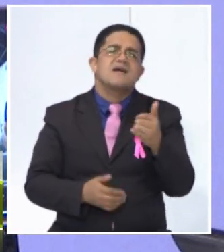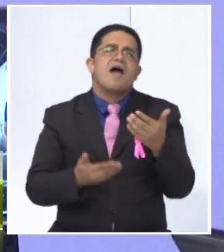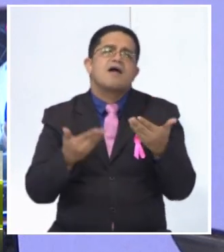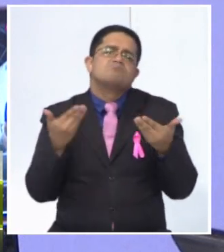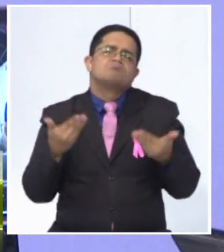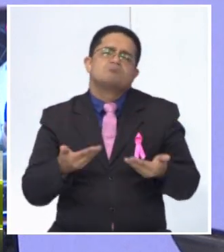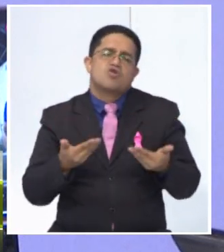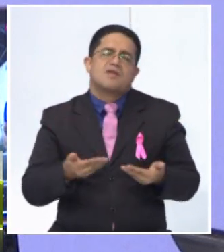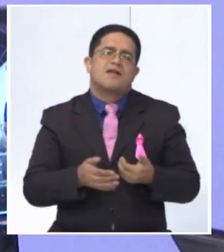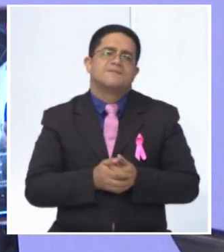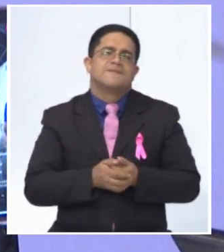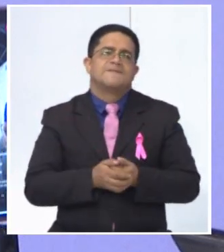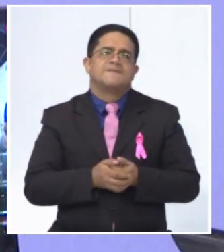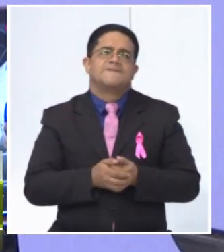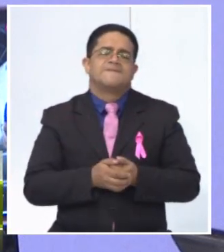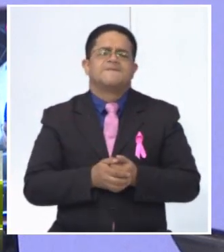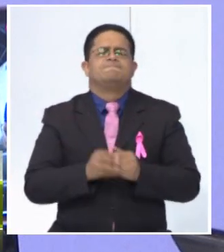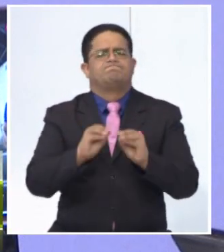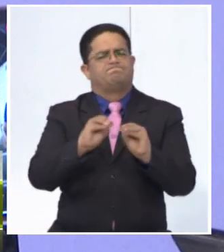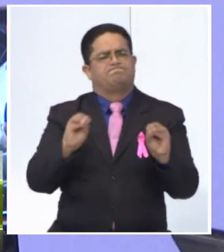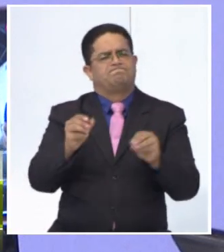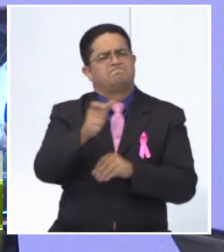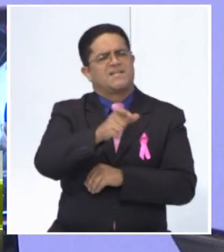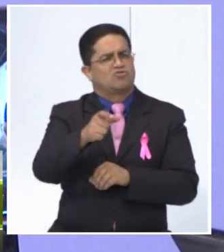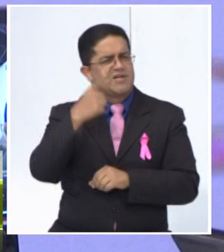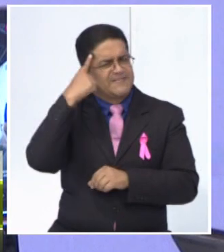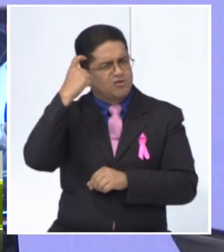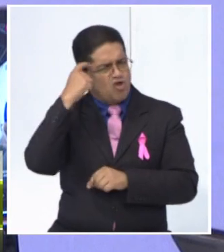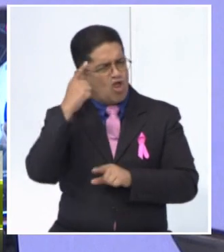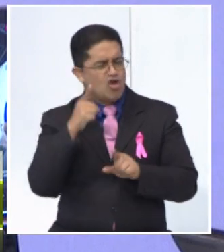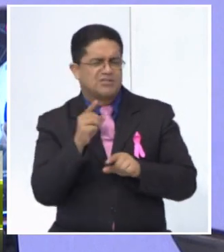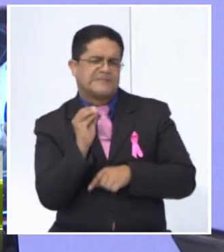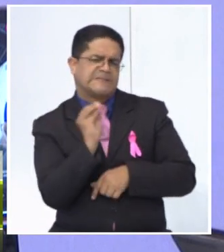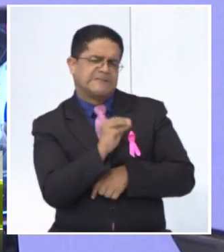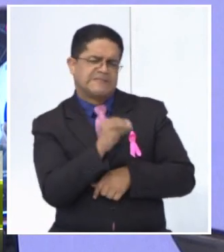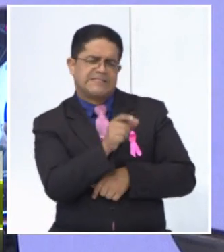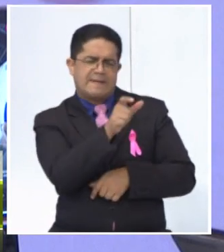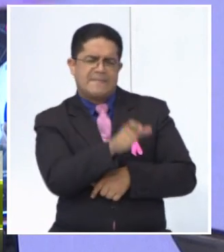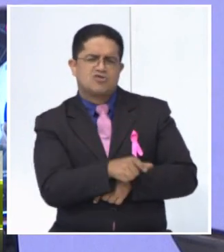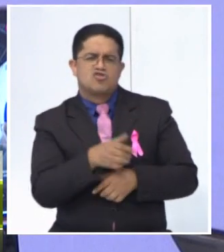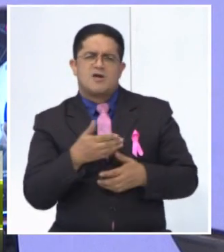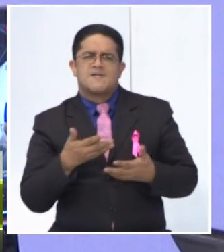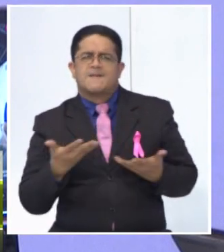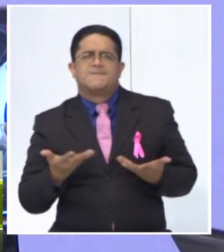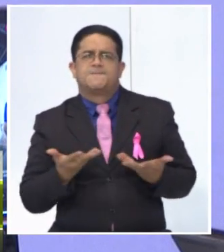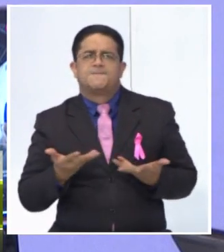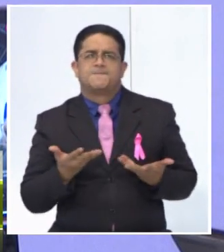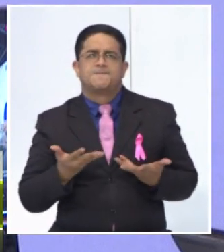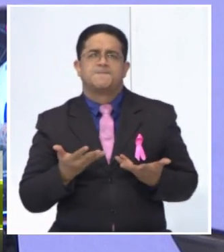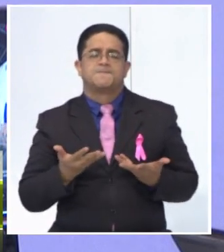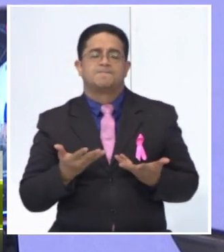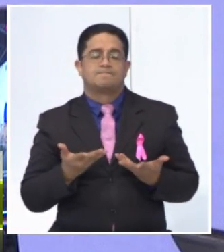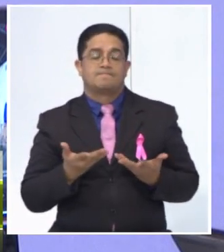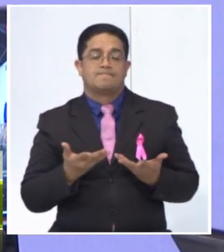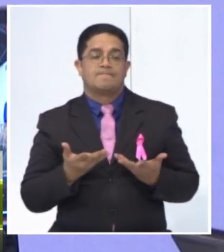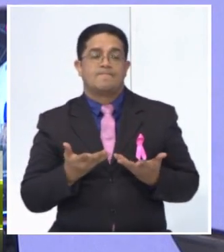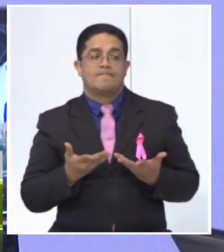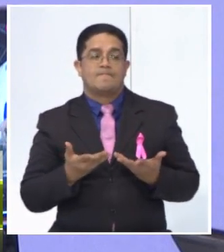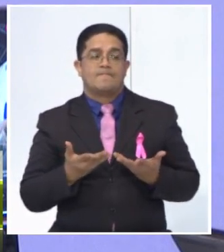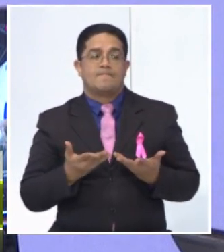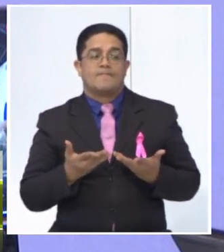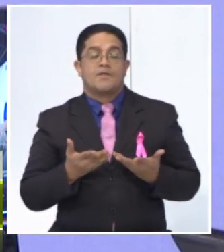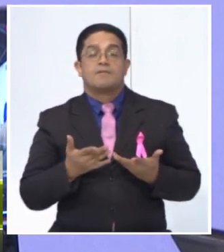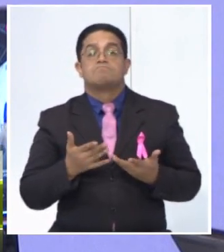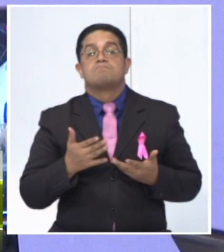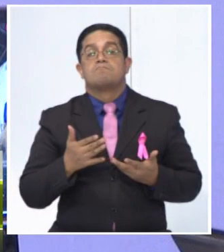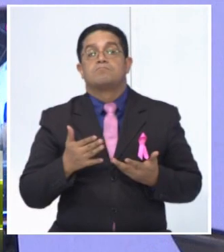de hacerle saber nosotros los psicooncólogos a los pacientes es que frente a una misma situación